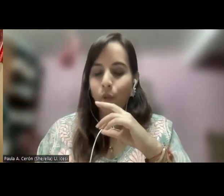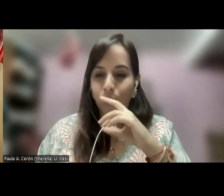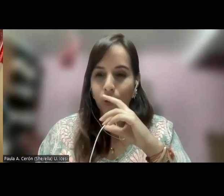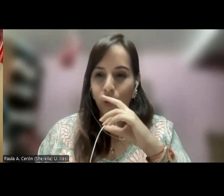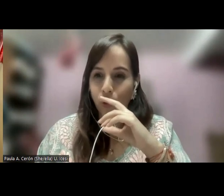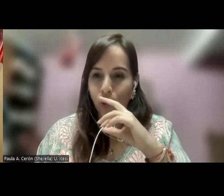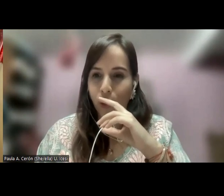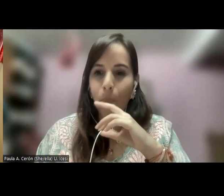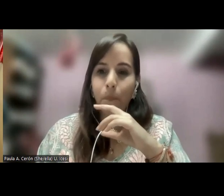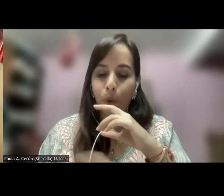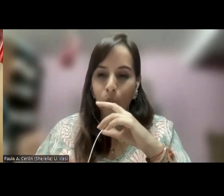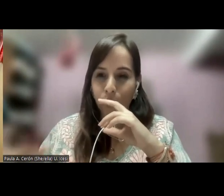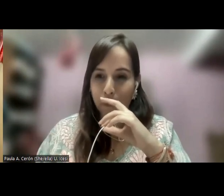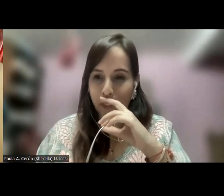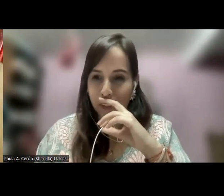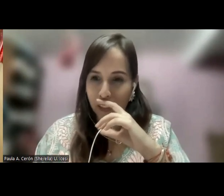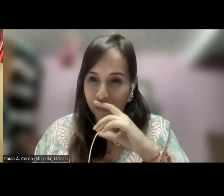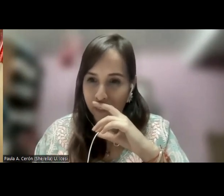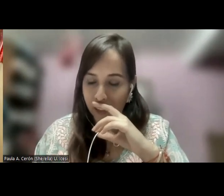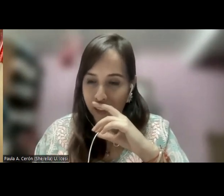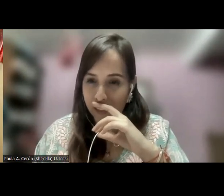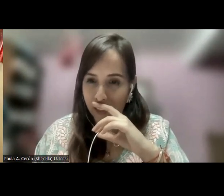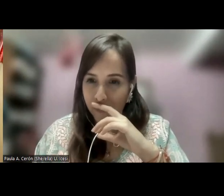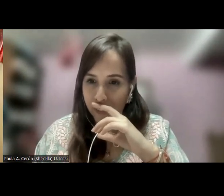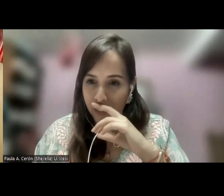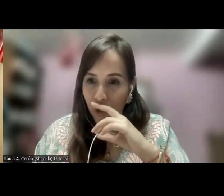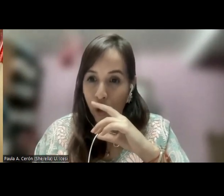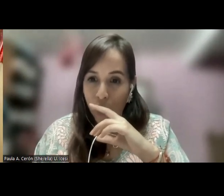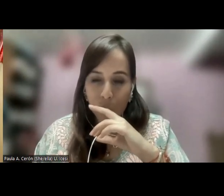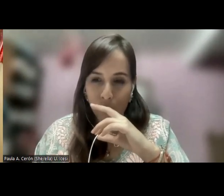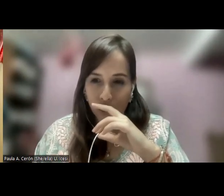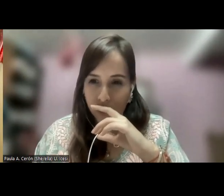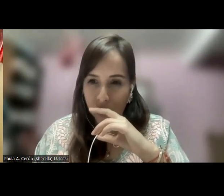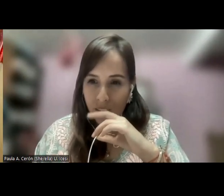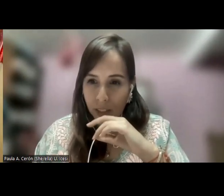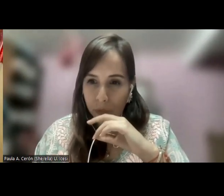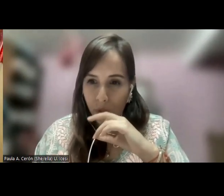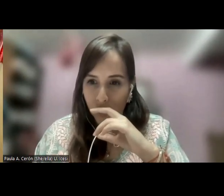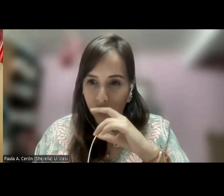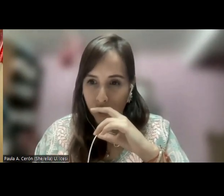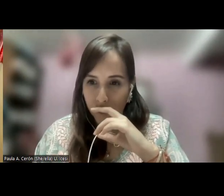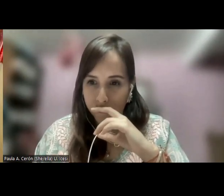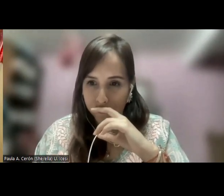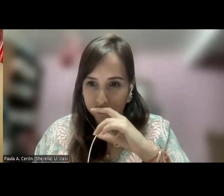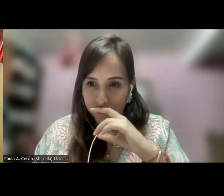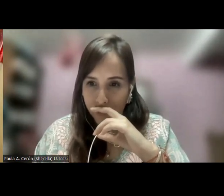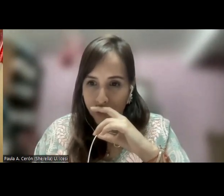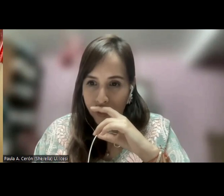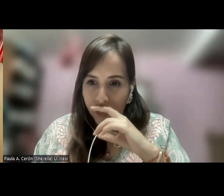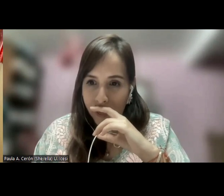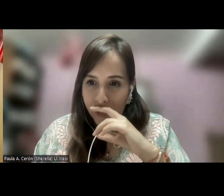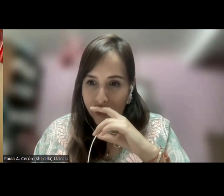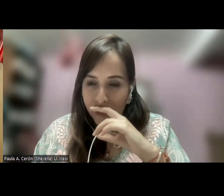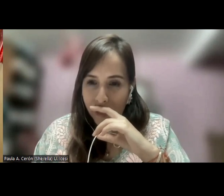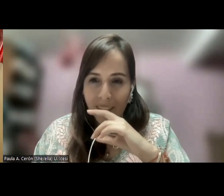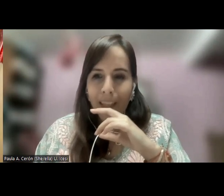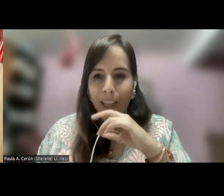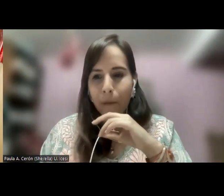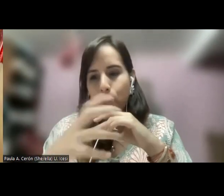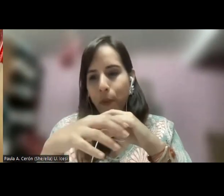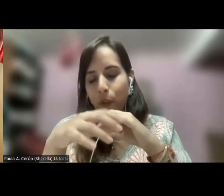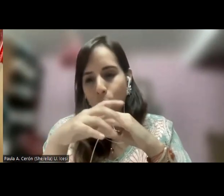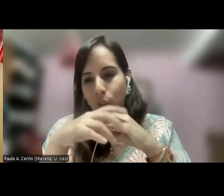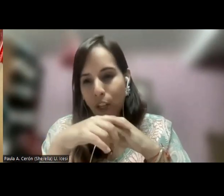aquí nos habla un poco también de de esa corresponsabilidad en términos de cuidado y